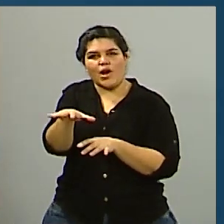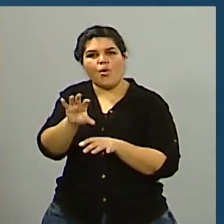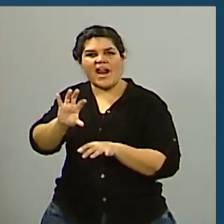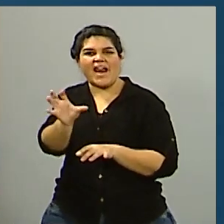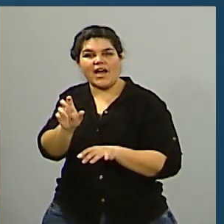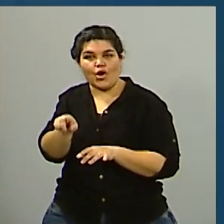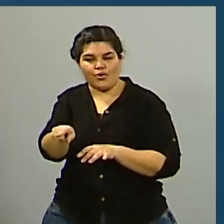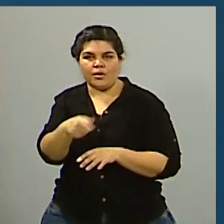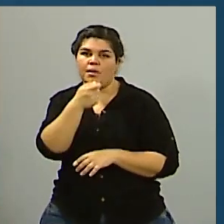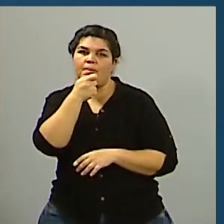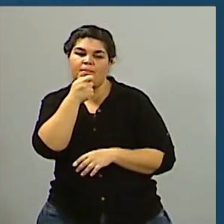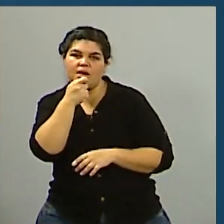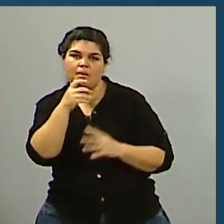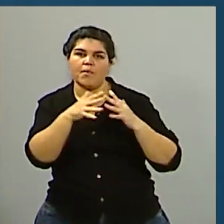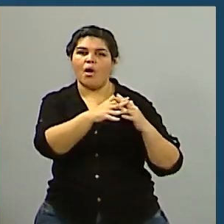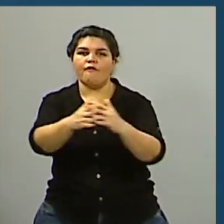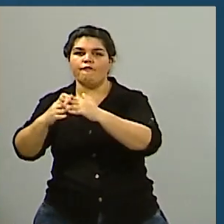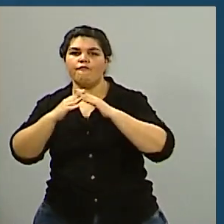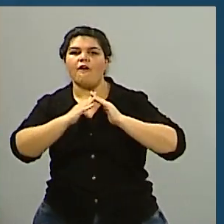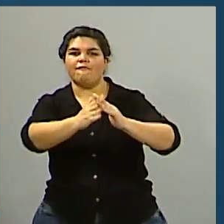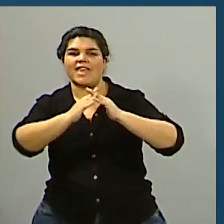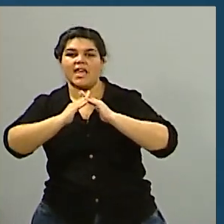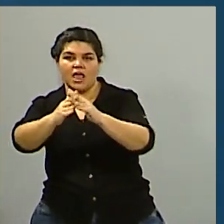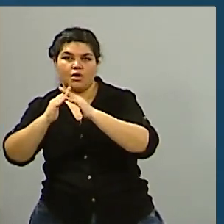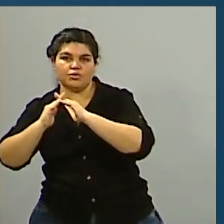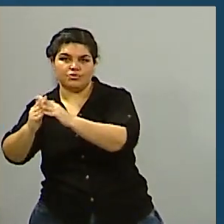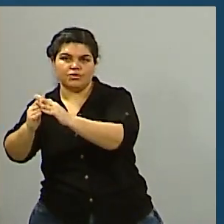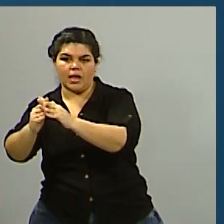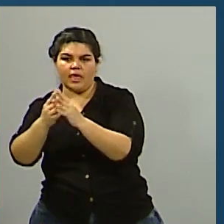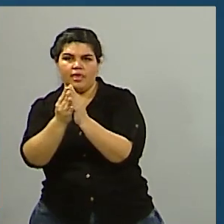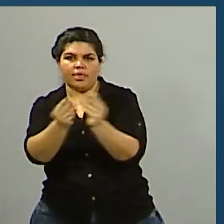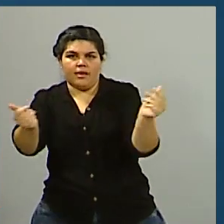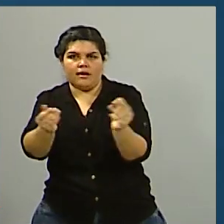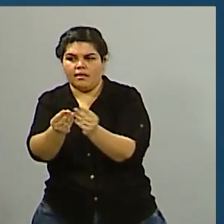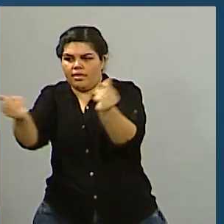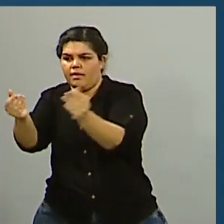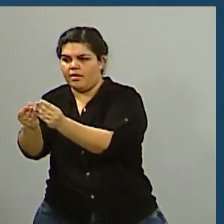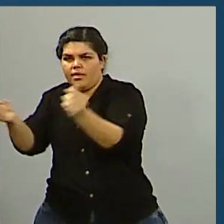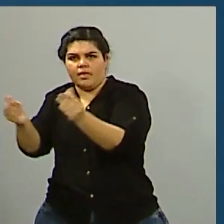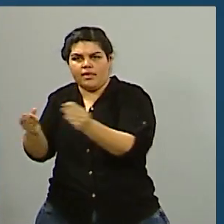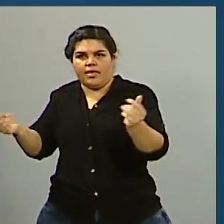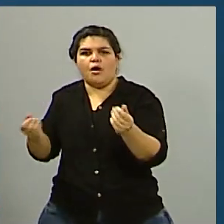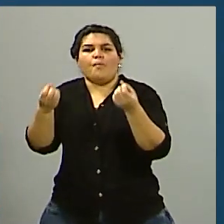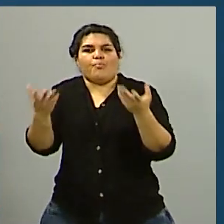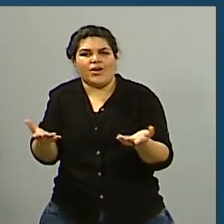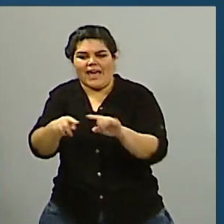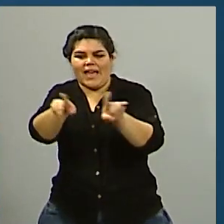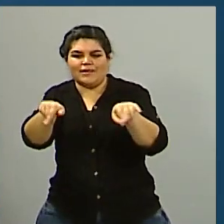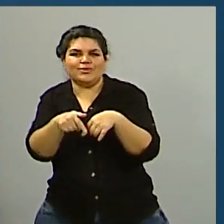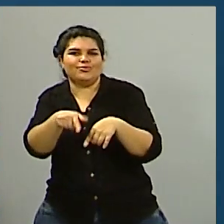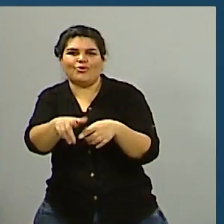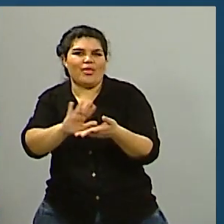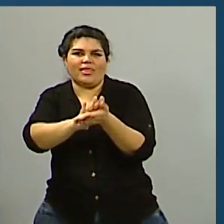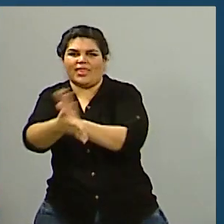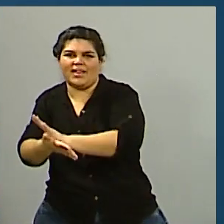la desaparición de tantos viñedos que han provocado las distintas variables que se han presentado para ello, falta